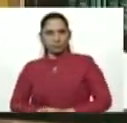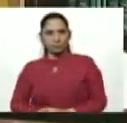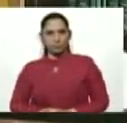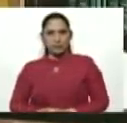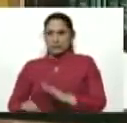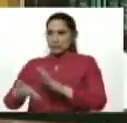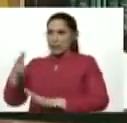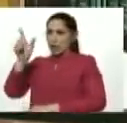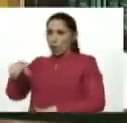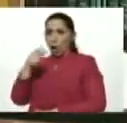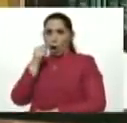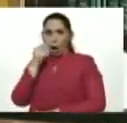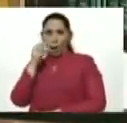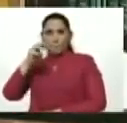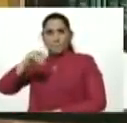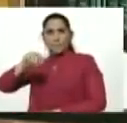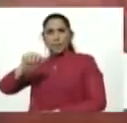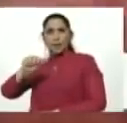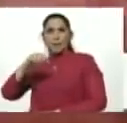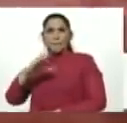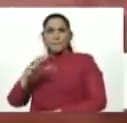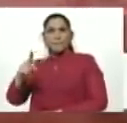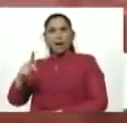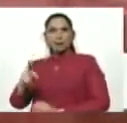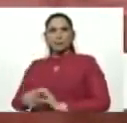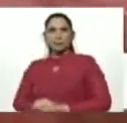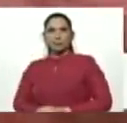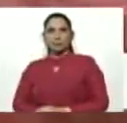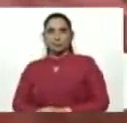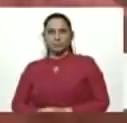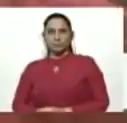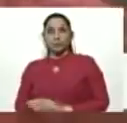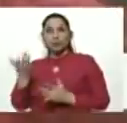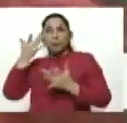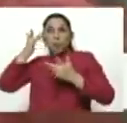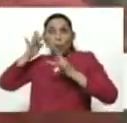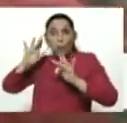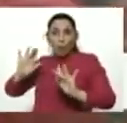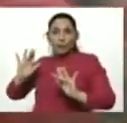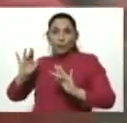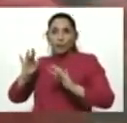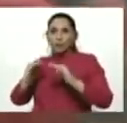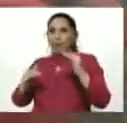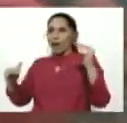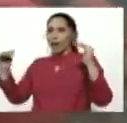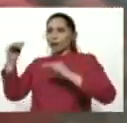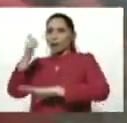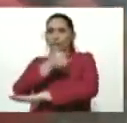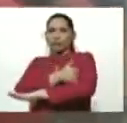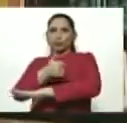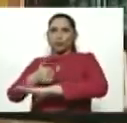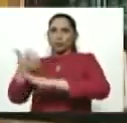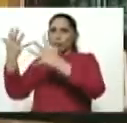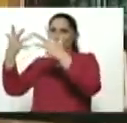Sale un señor llamado Clyde Sheet, supuestamente